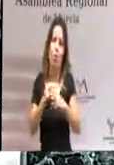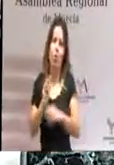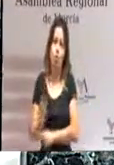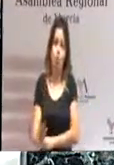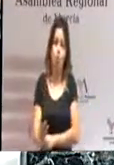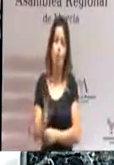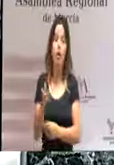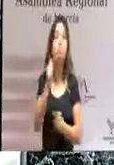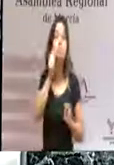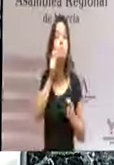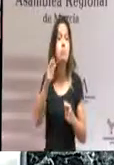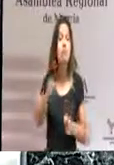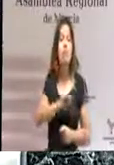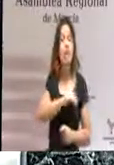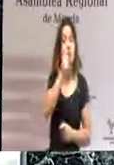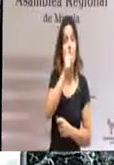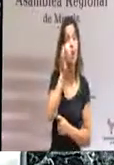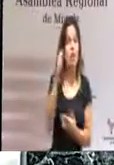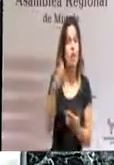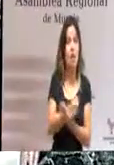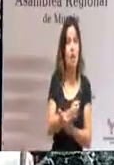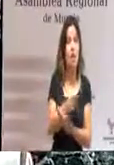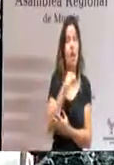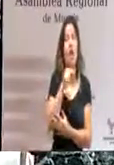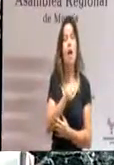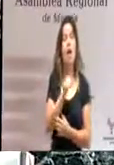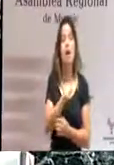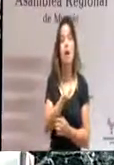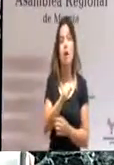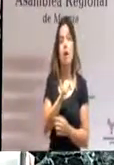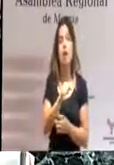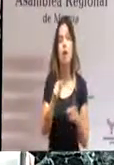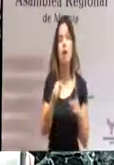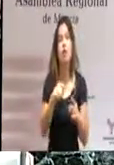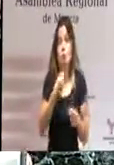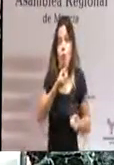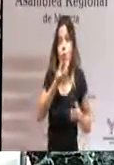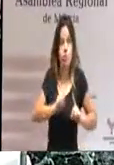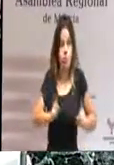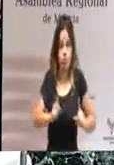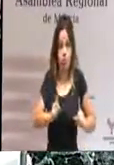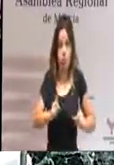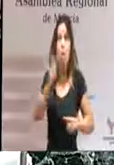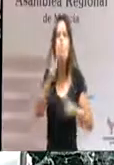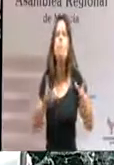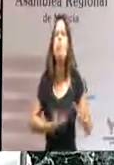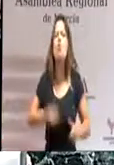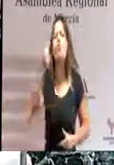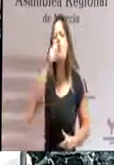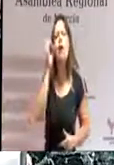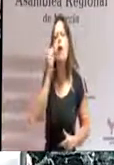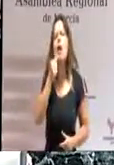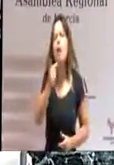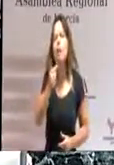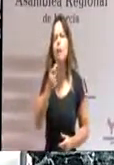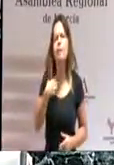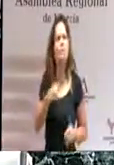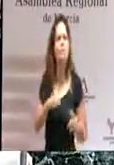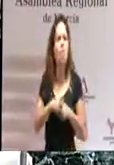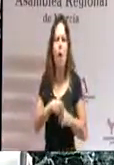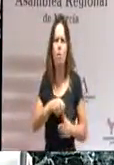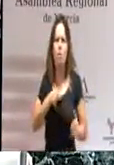ven, señorías, esto no lo digo yo, lo dicen los murcianos en la máxima